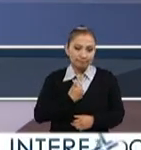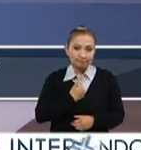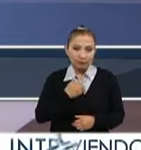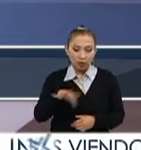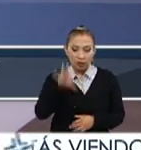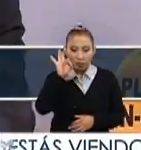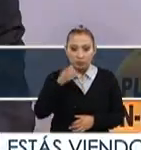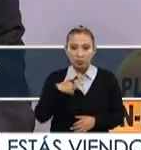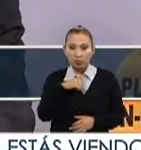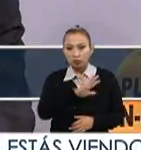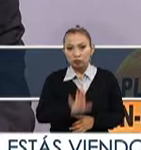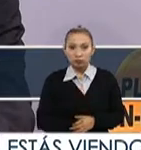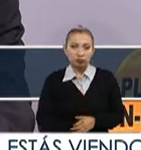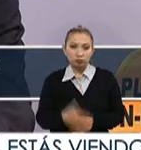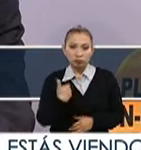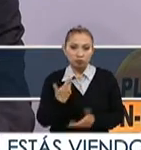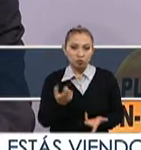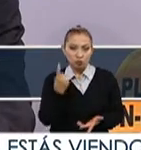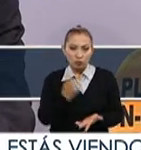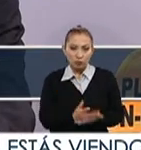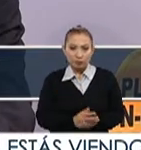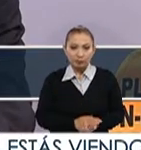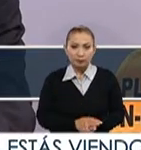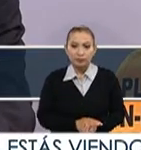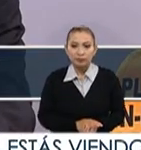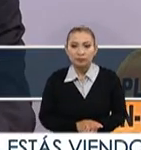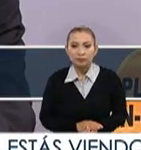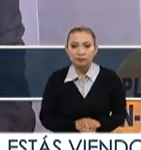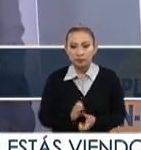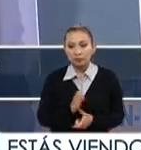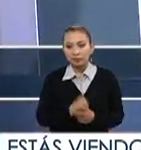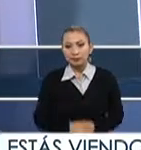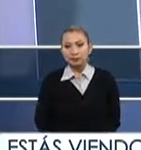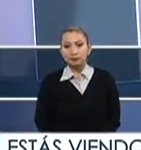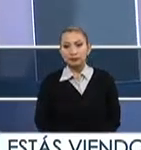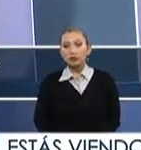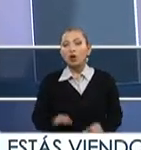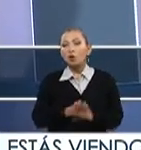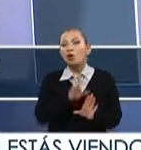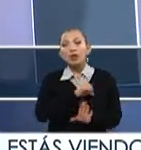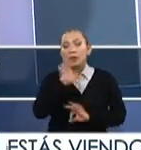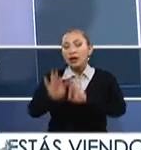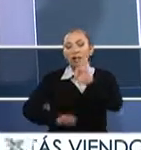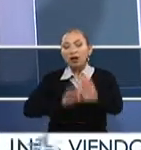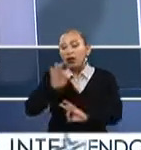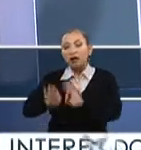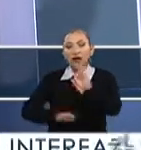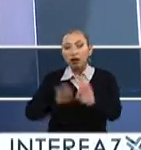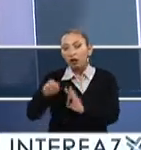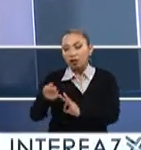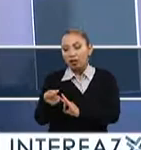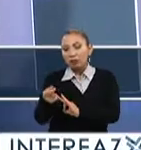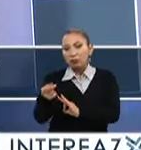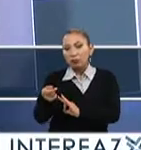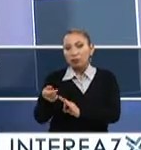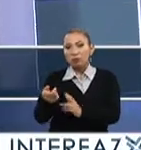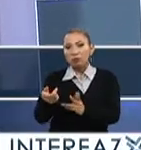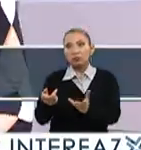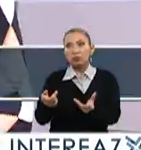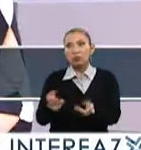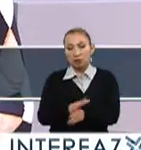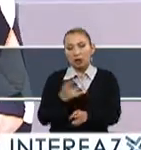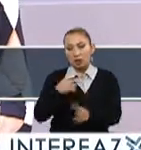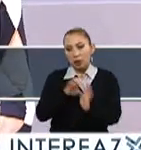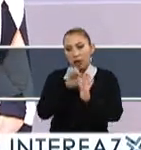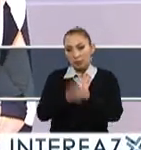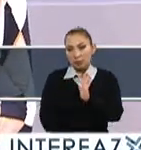desafortunadamente localizamos puras personas sin vida en este sismo. ¿Cómo se tiene que tratar a un perrito? Porque,